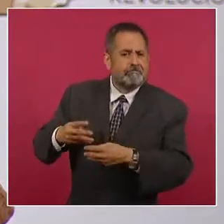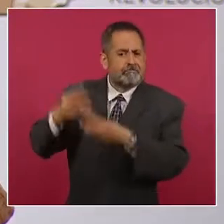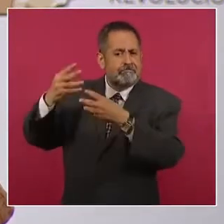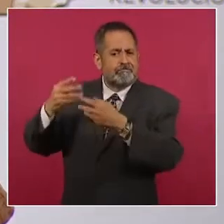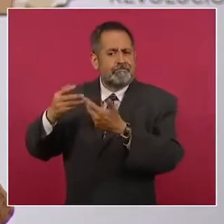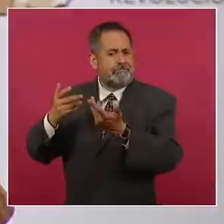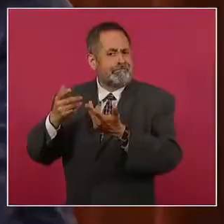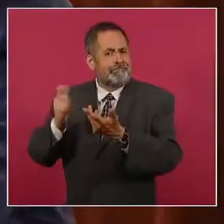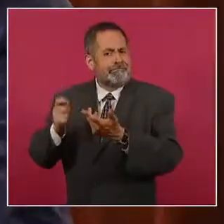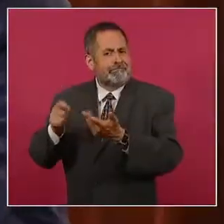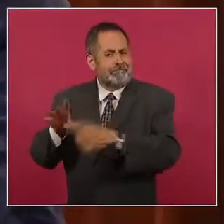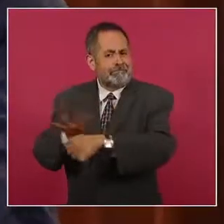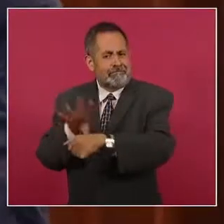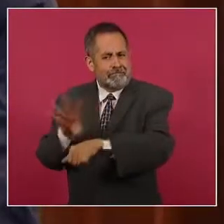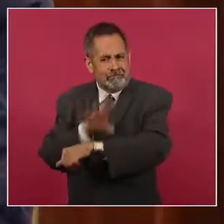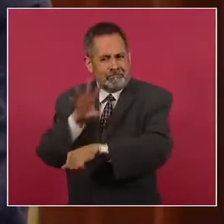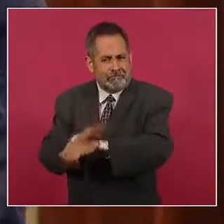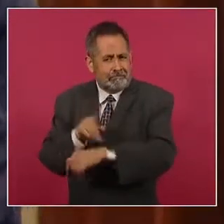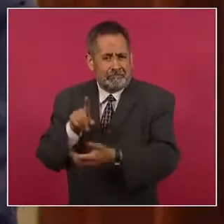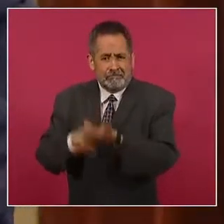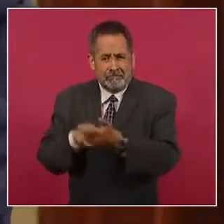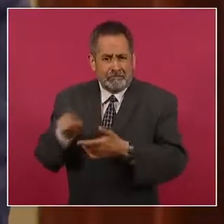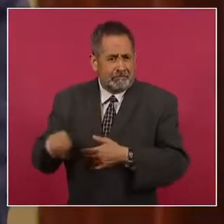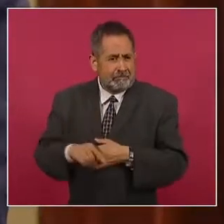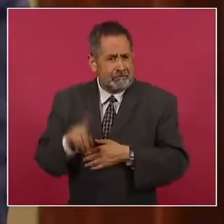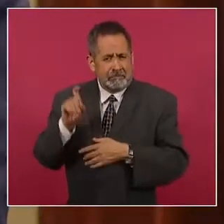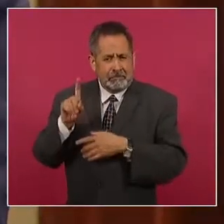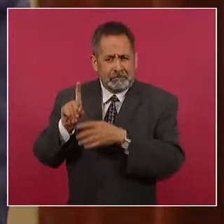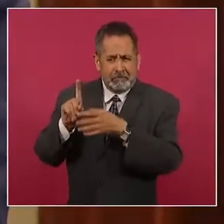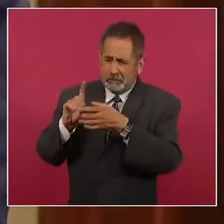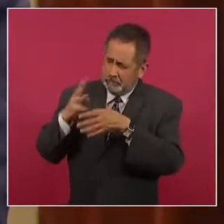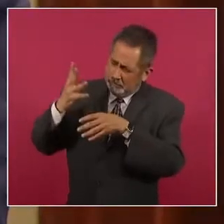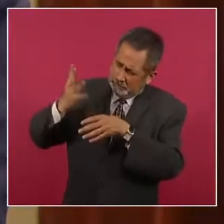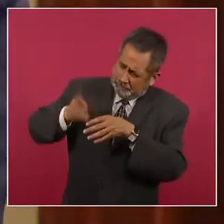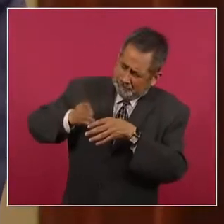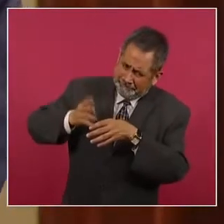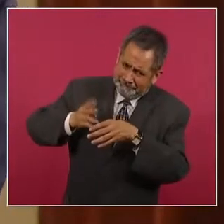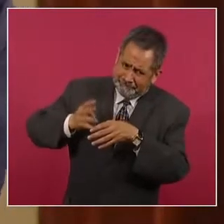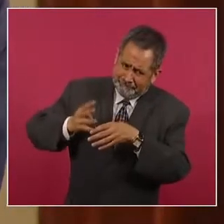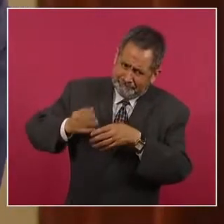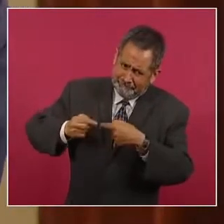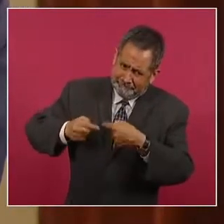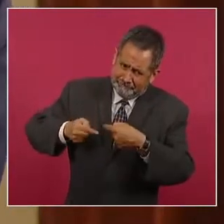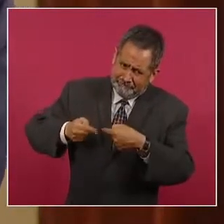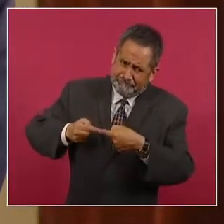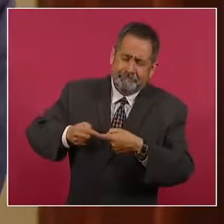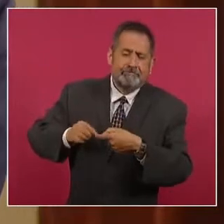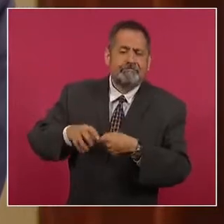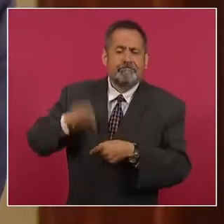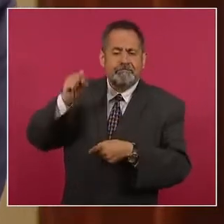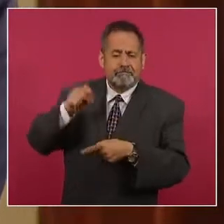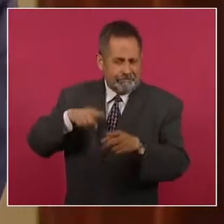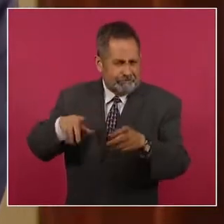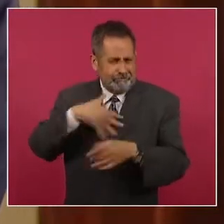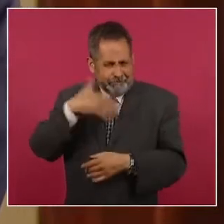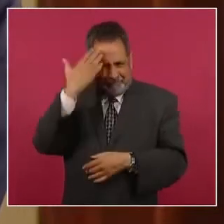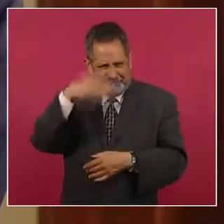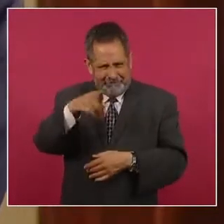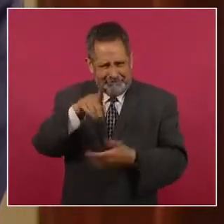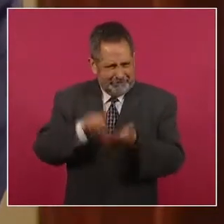la energía que se produce con agua. Los que conocen cómo funcionan